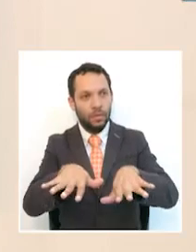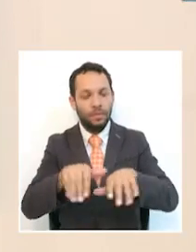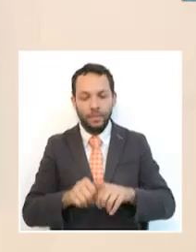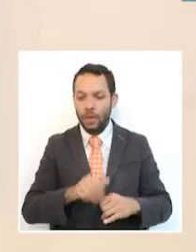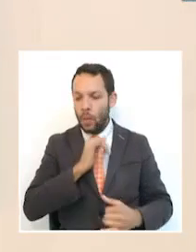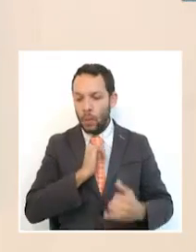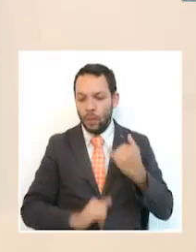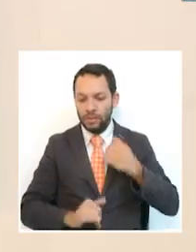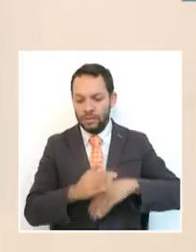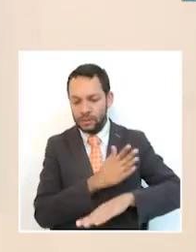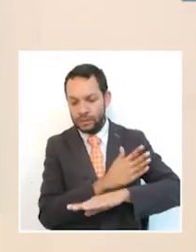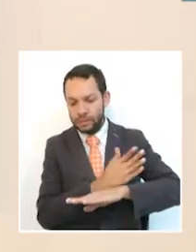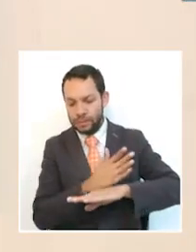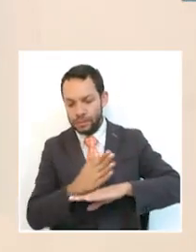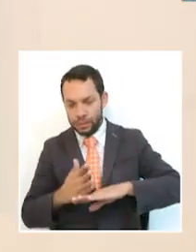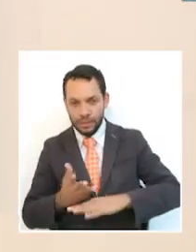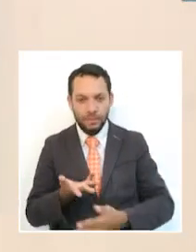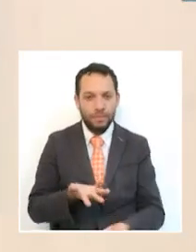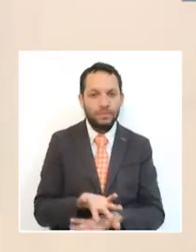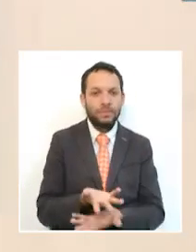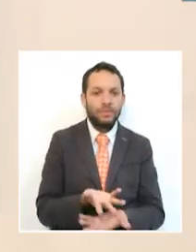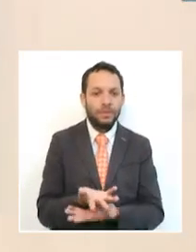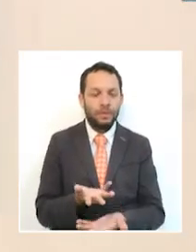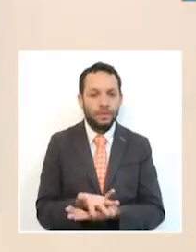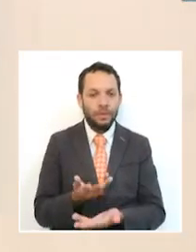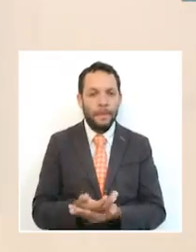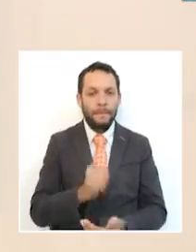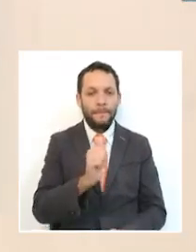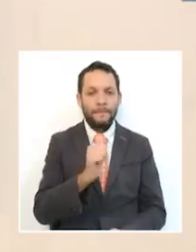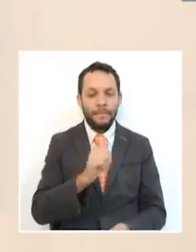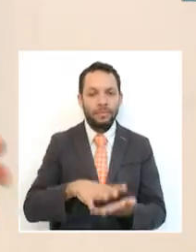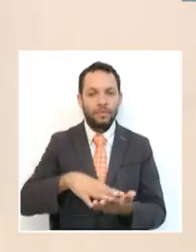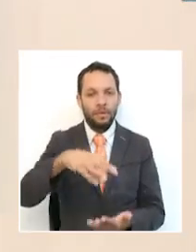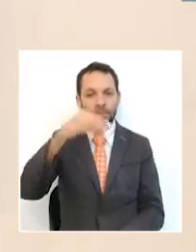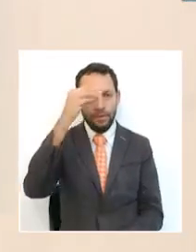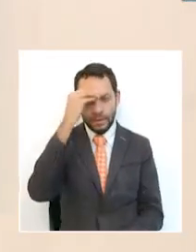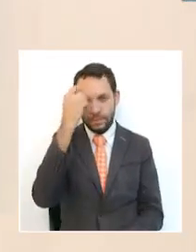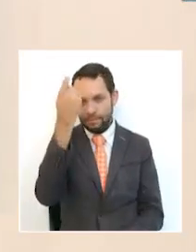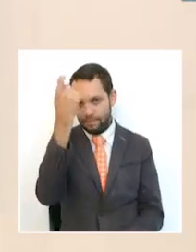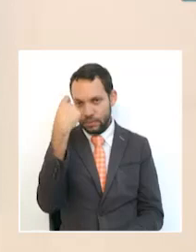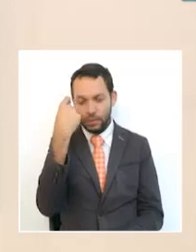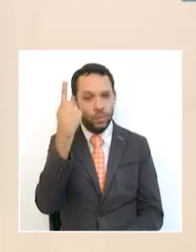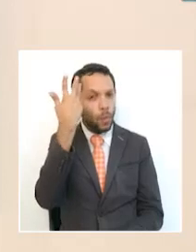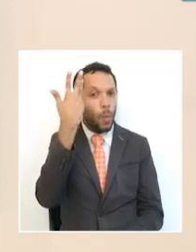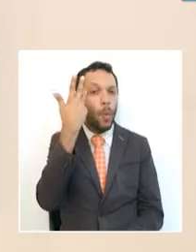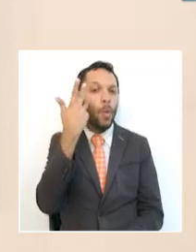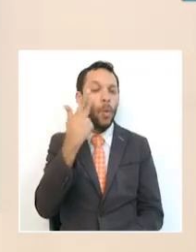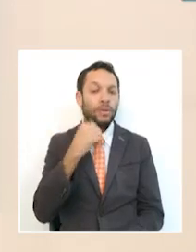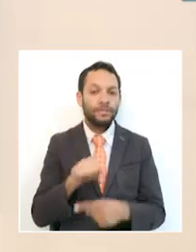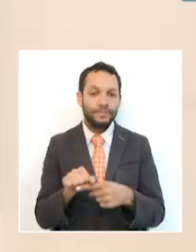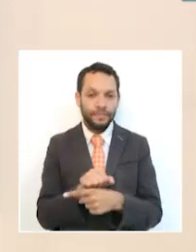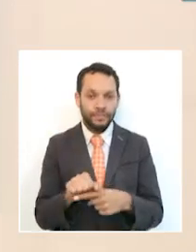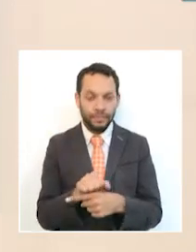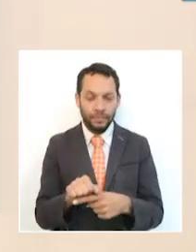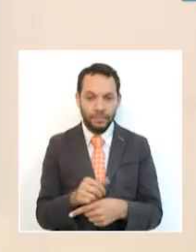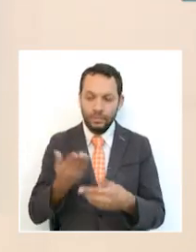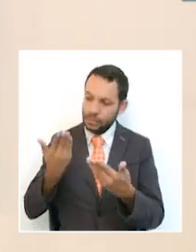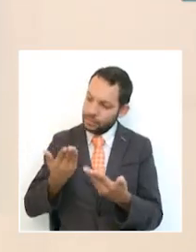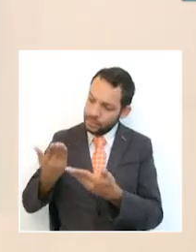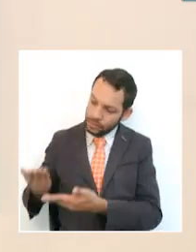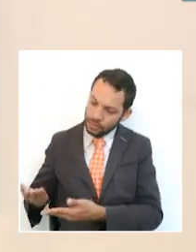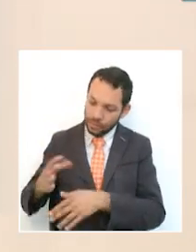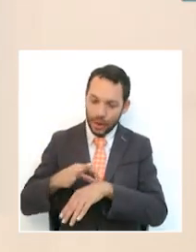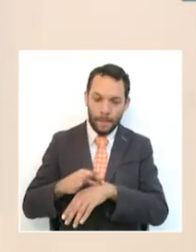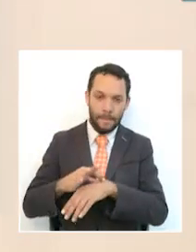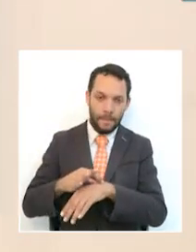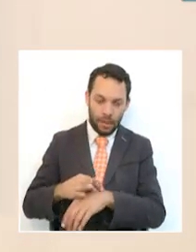para dar recomendaciones que ustedes se lleven a sus hogares para aplicar en el día a día porque tenemos hoy a césar arias que es médico